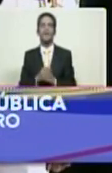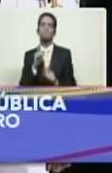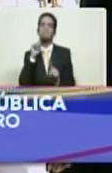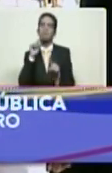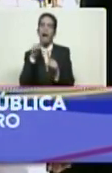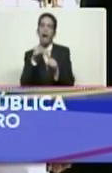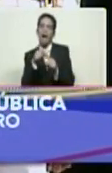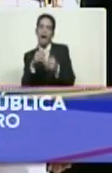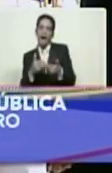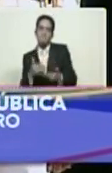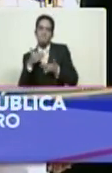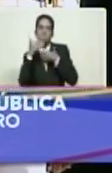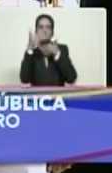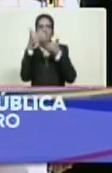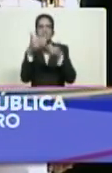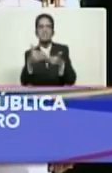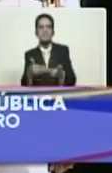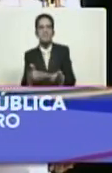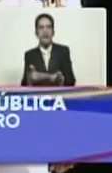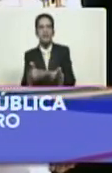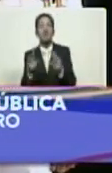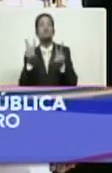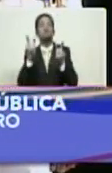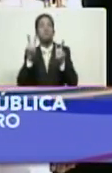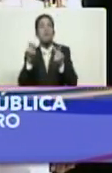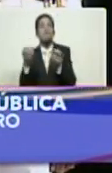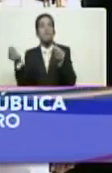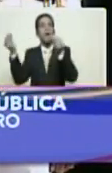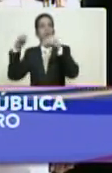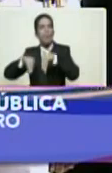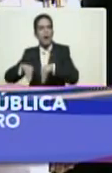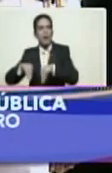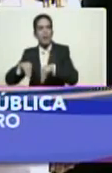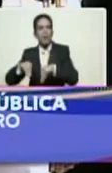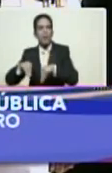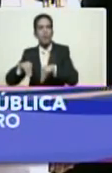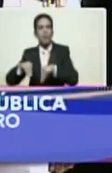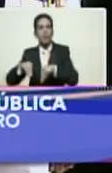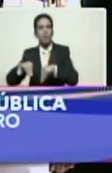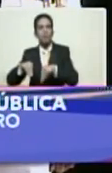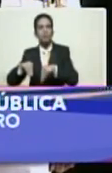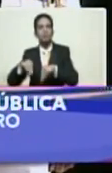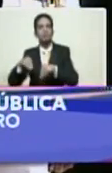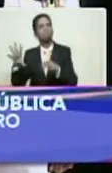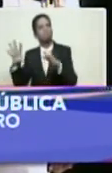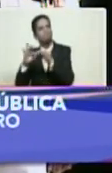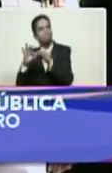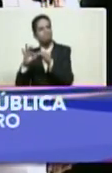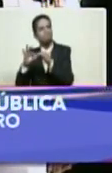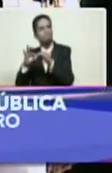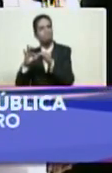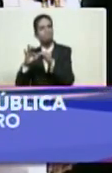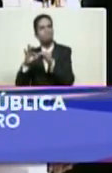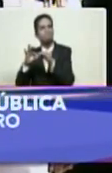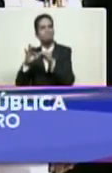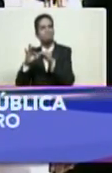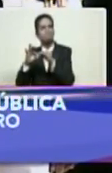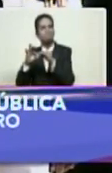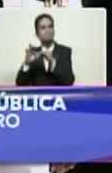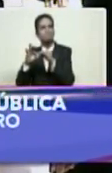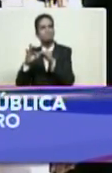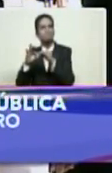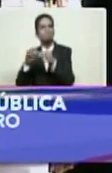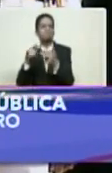avanzar en los nuevos acuerdos de asociación estratégica en el